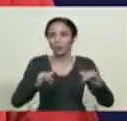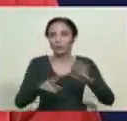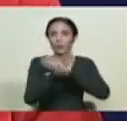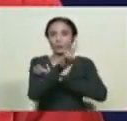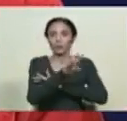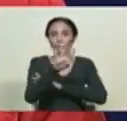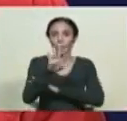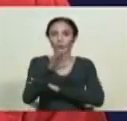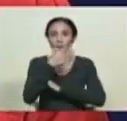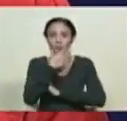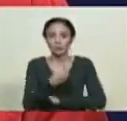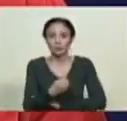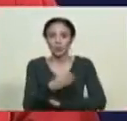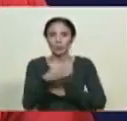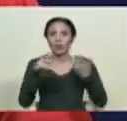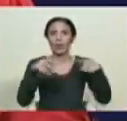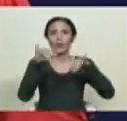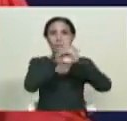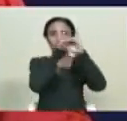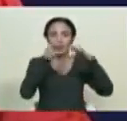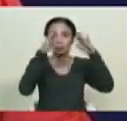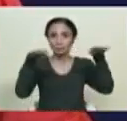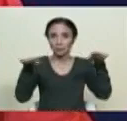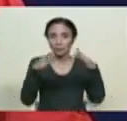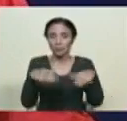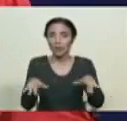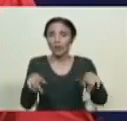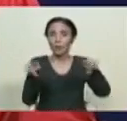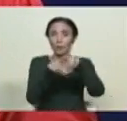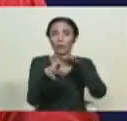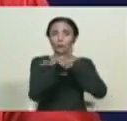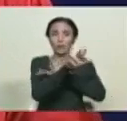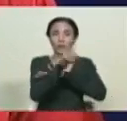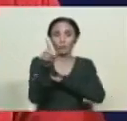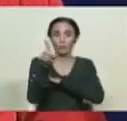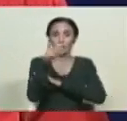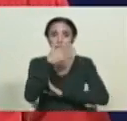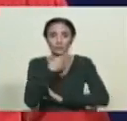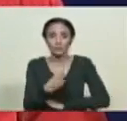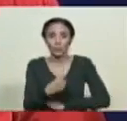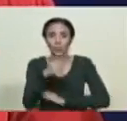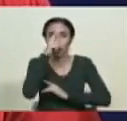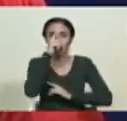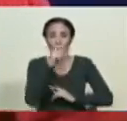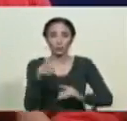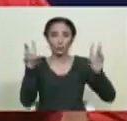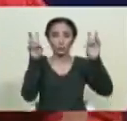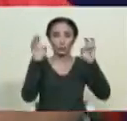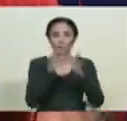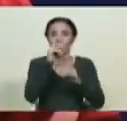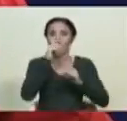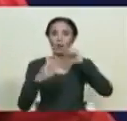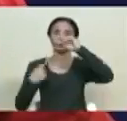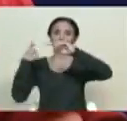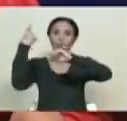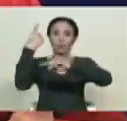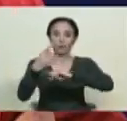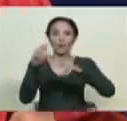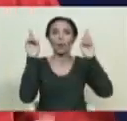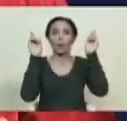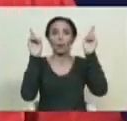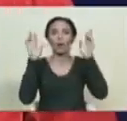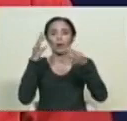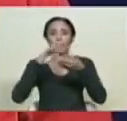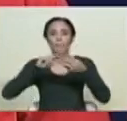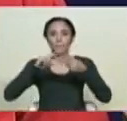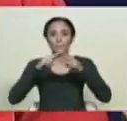24 de diciembre, 31 de diciembre, y arrancar el 2018, ojalá en paz, y ojalá